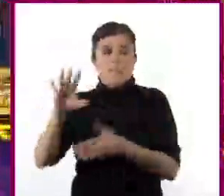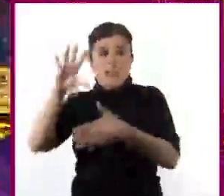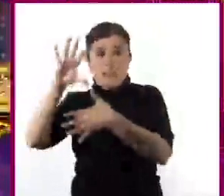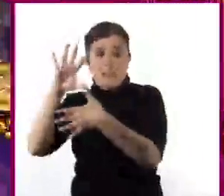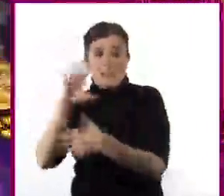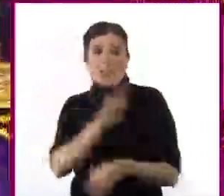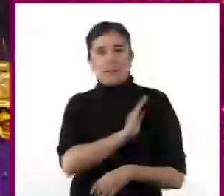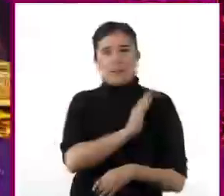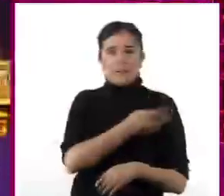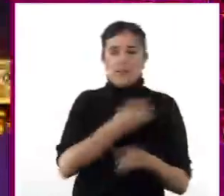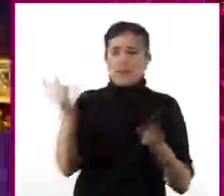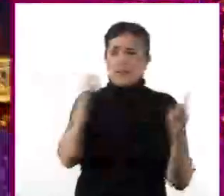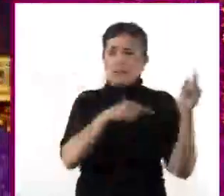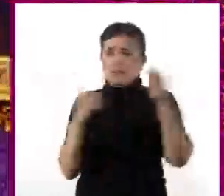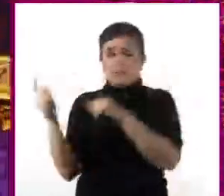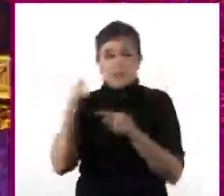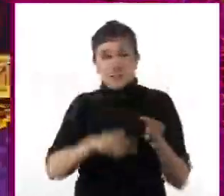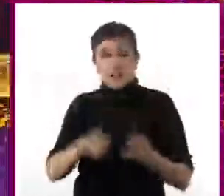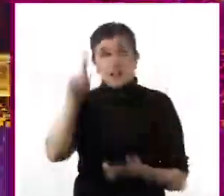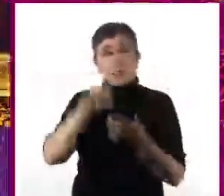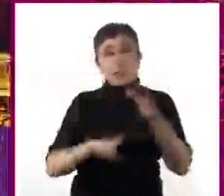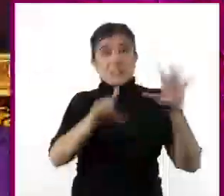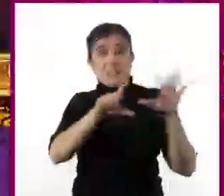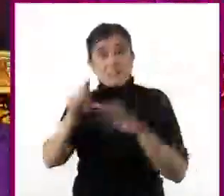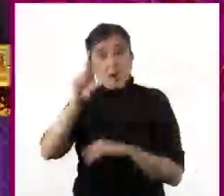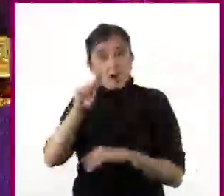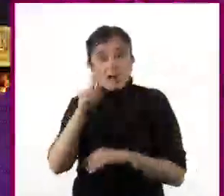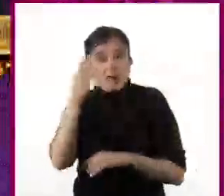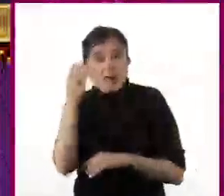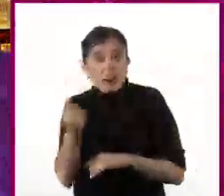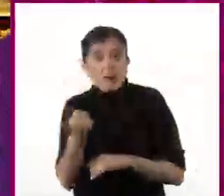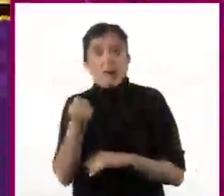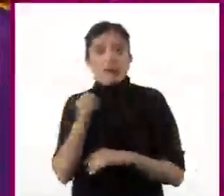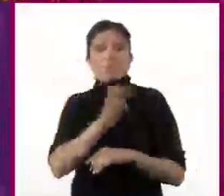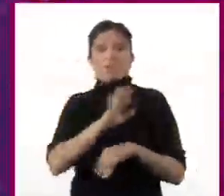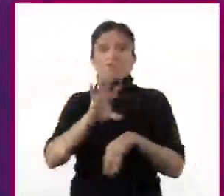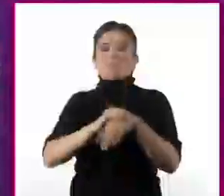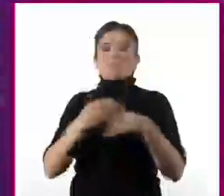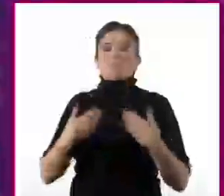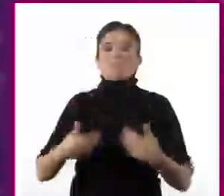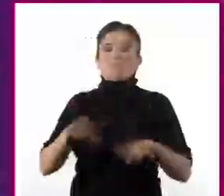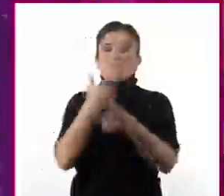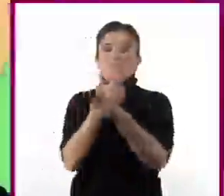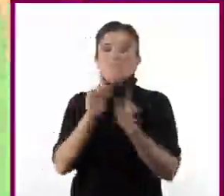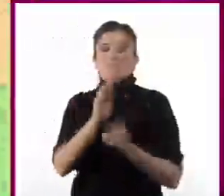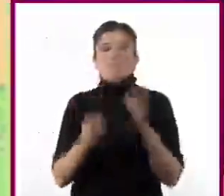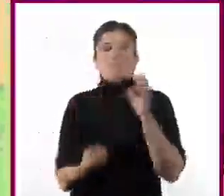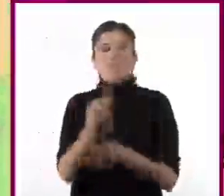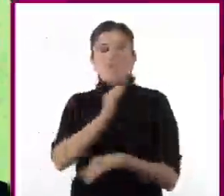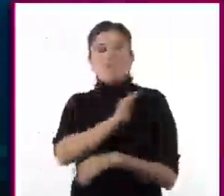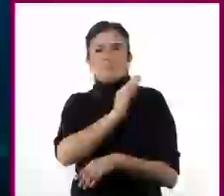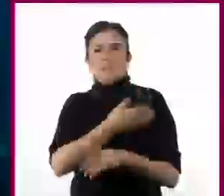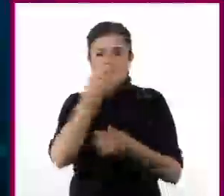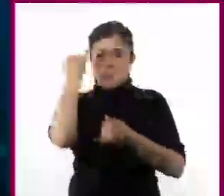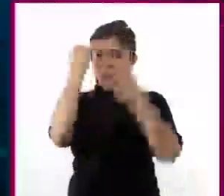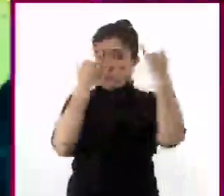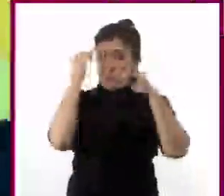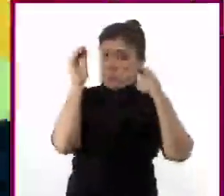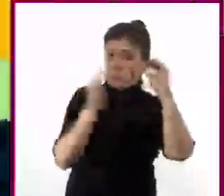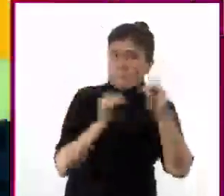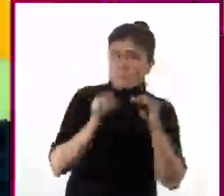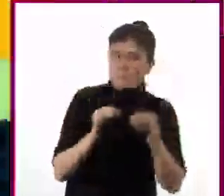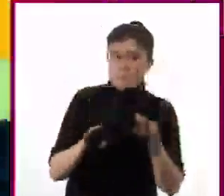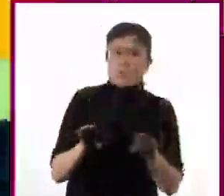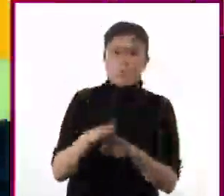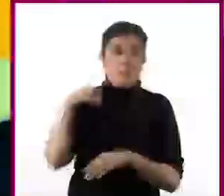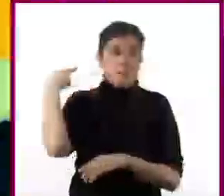España, pero fue hasta 1789 que se permitió para la Nueva España, y se crearon consulados como